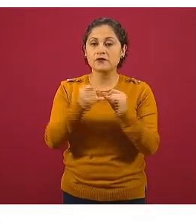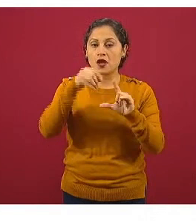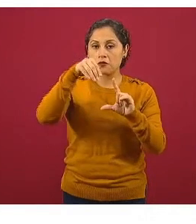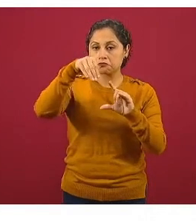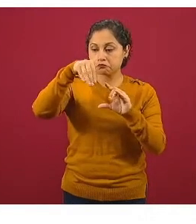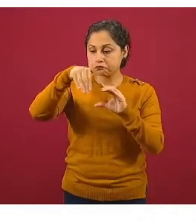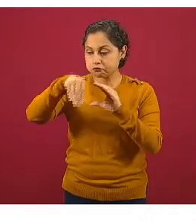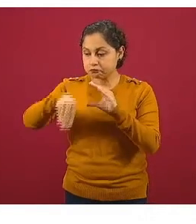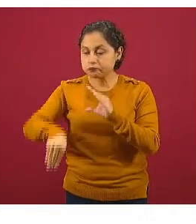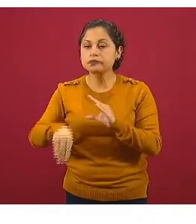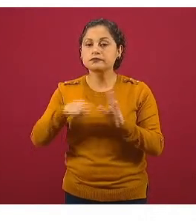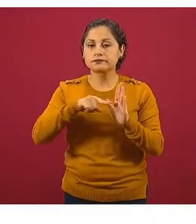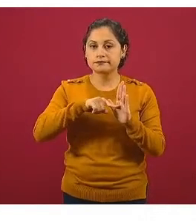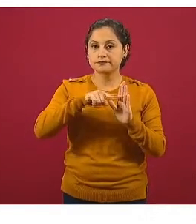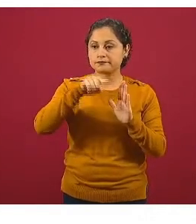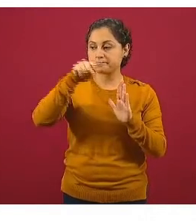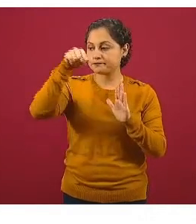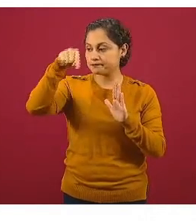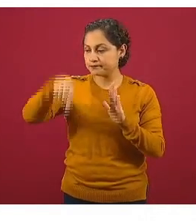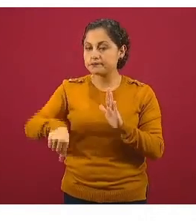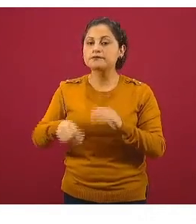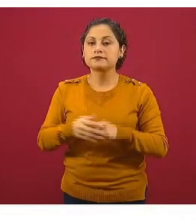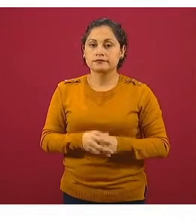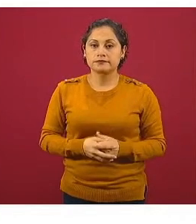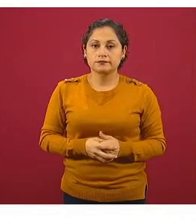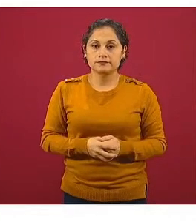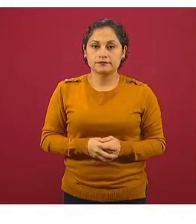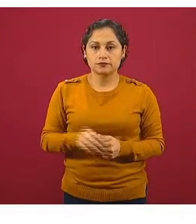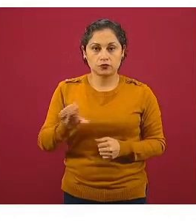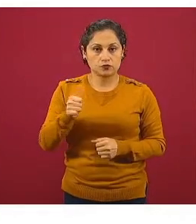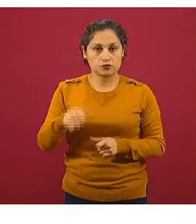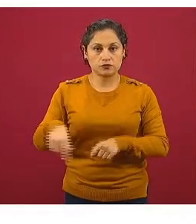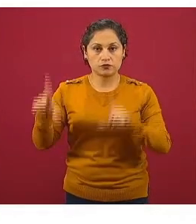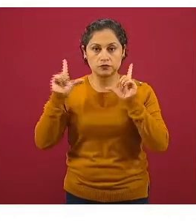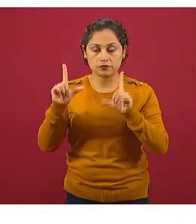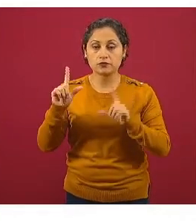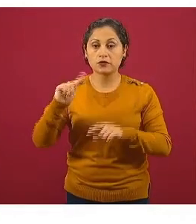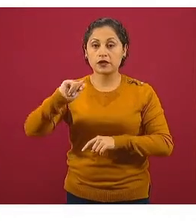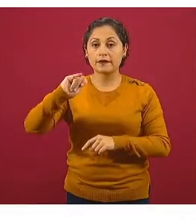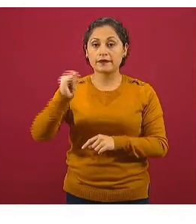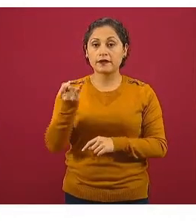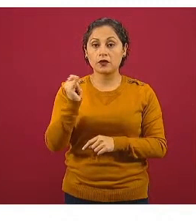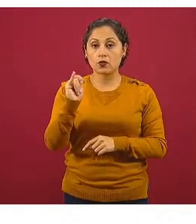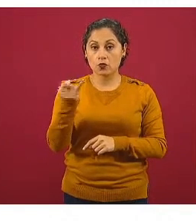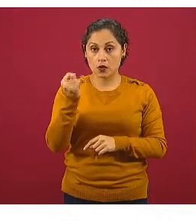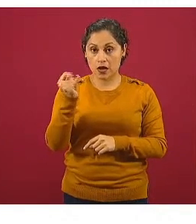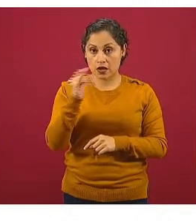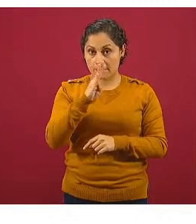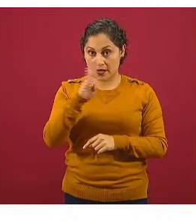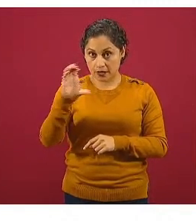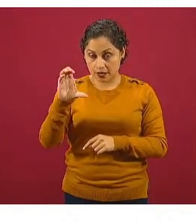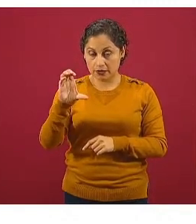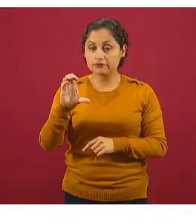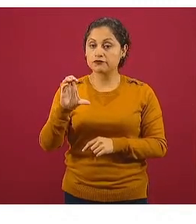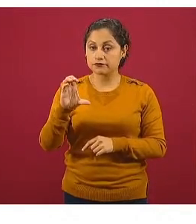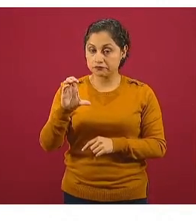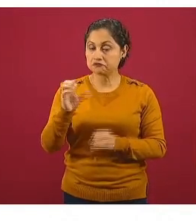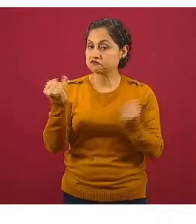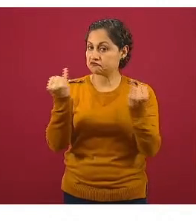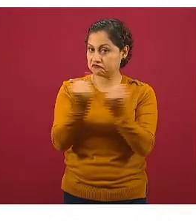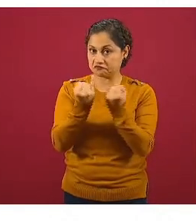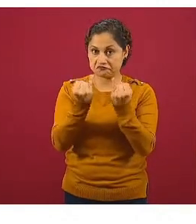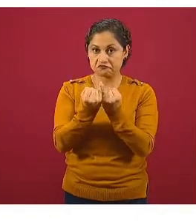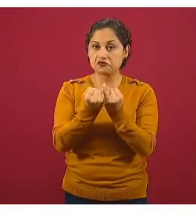tendencia descendente. La siguiente. Tijuana, Baja California, también tendencia